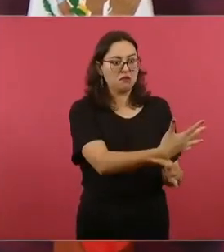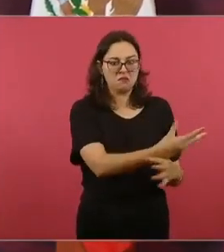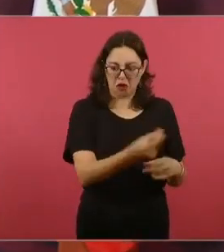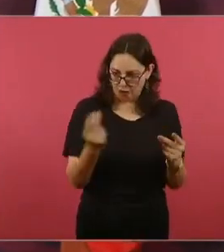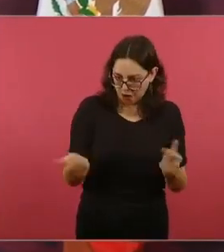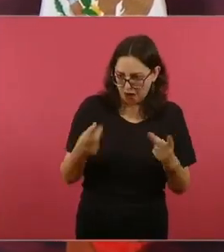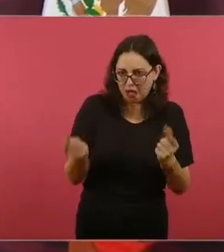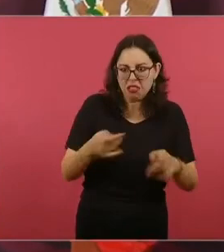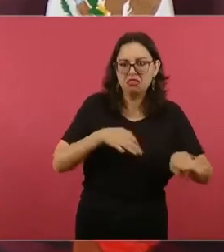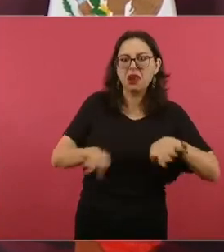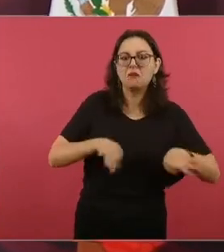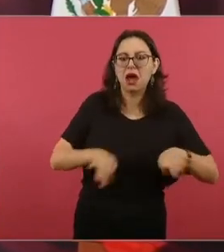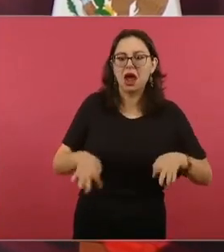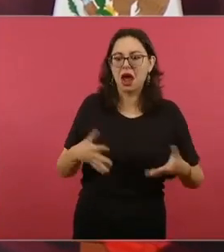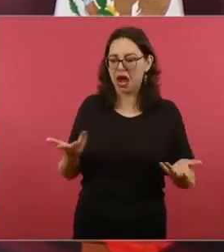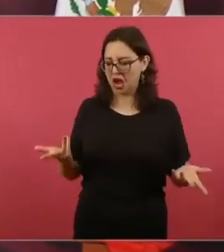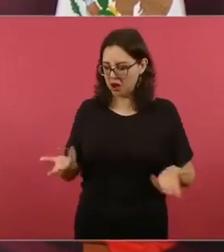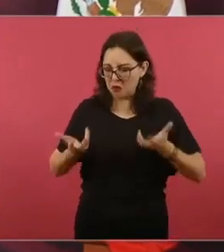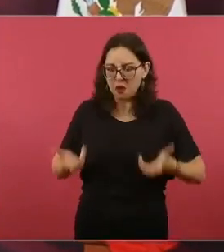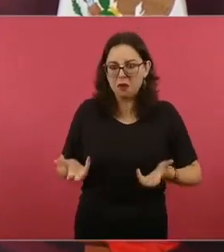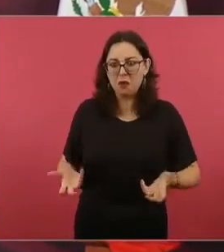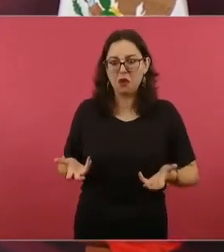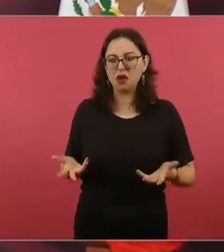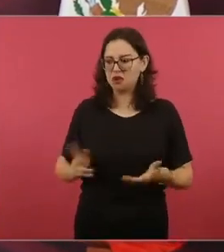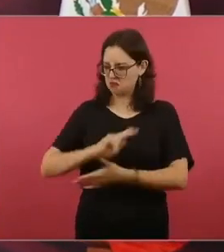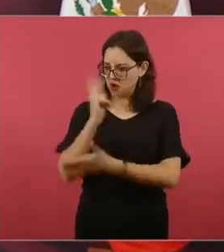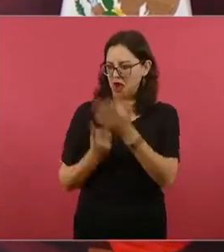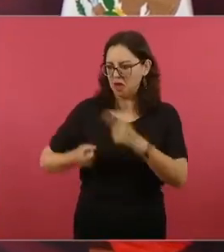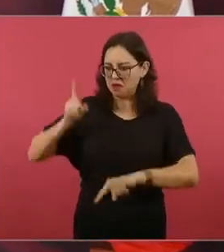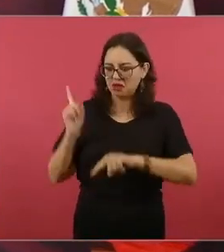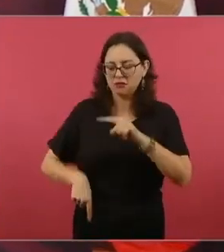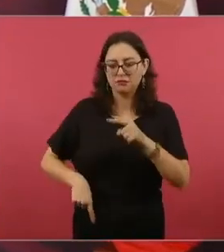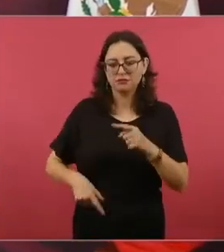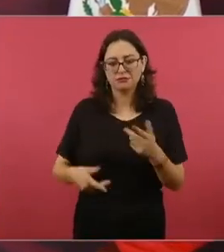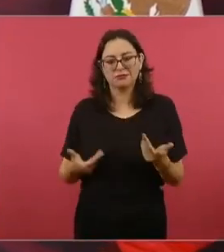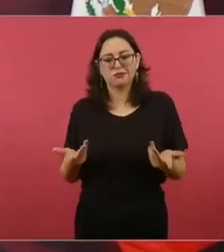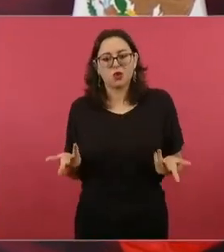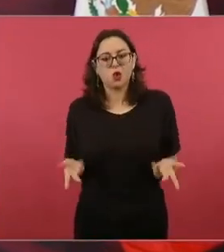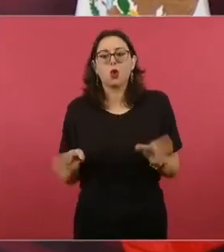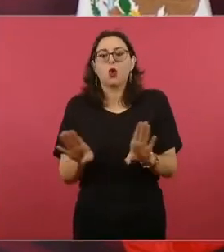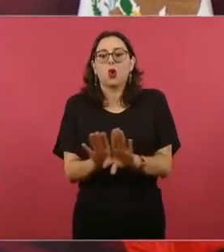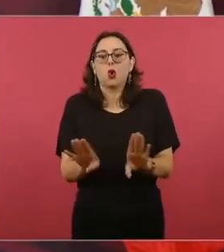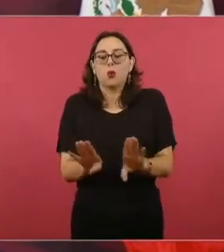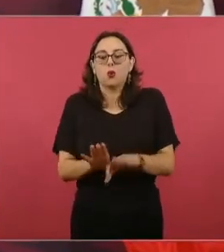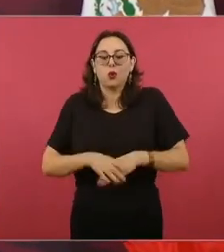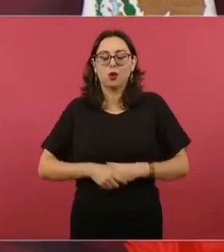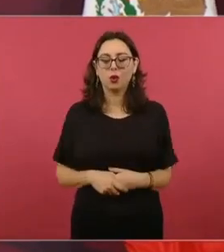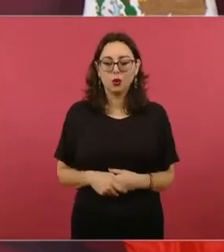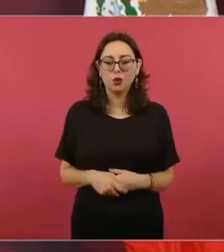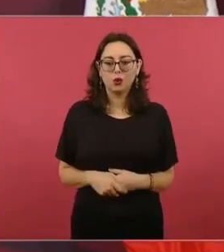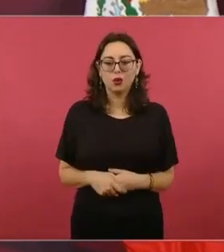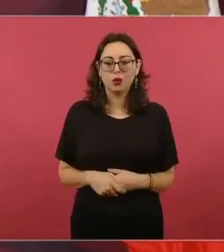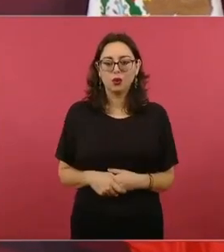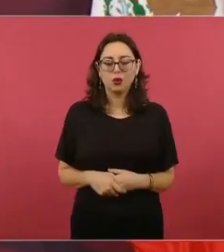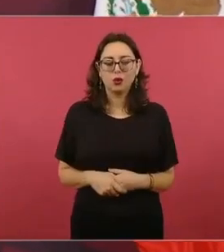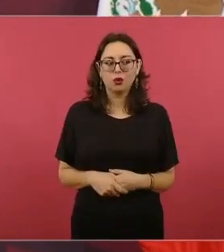diciendo esto, que va a desaparecer los programas sociales. O sea, por un lado dice,